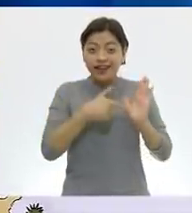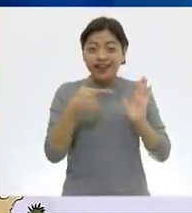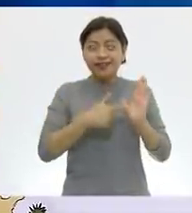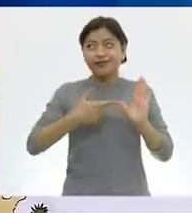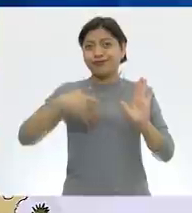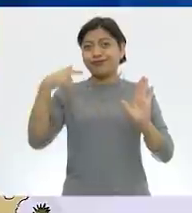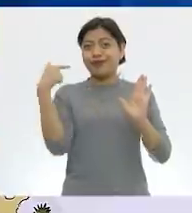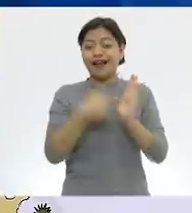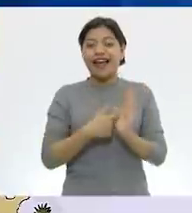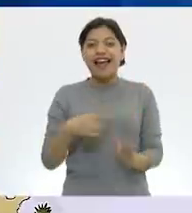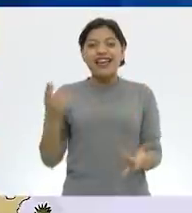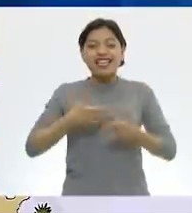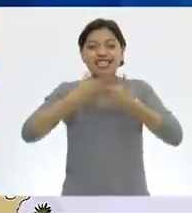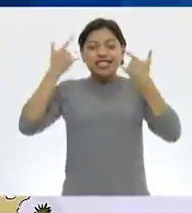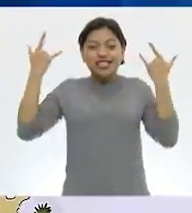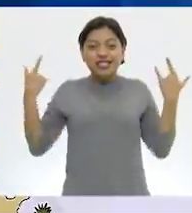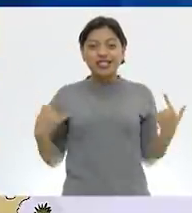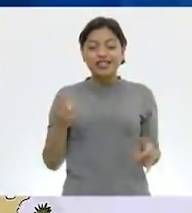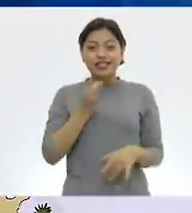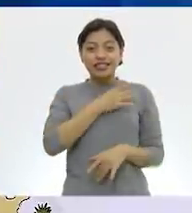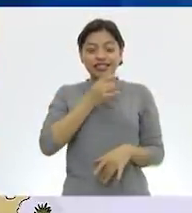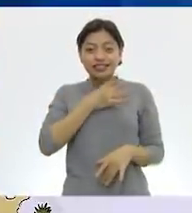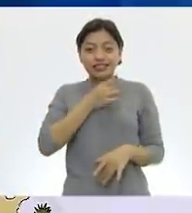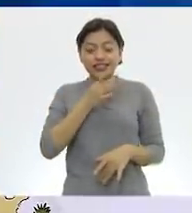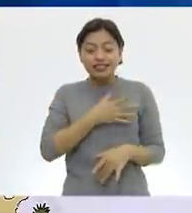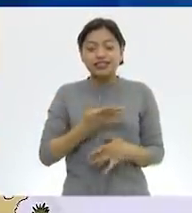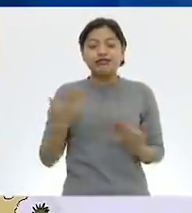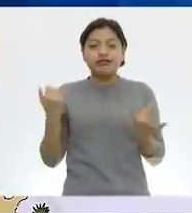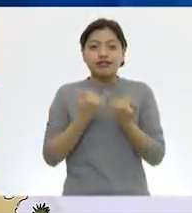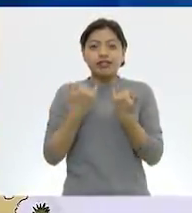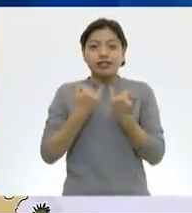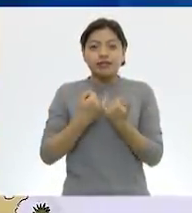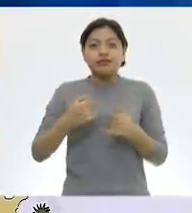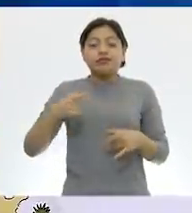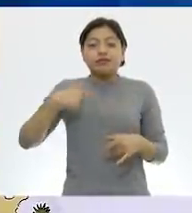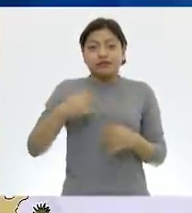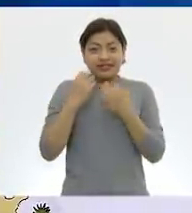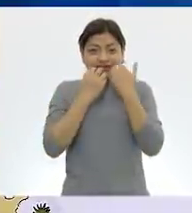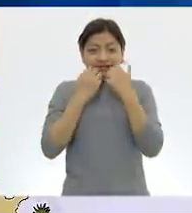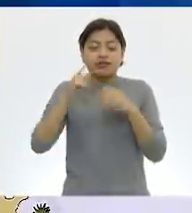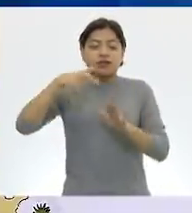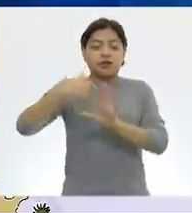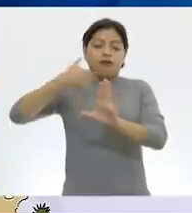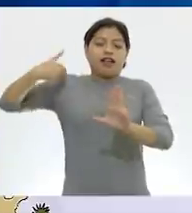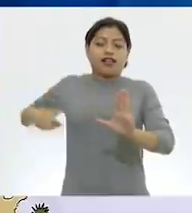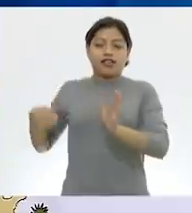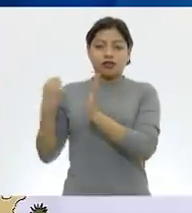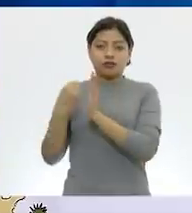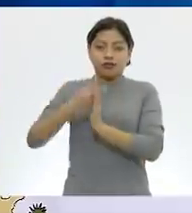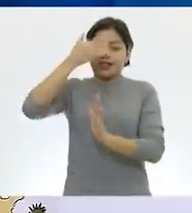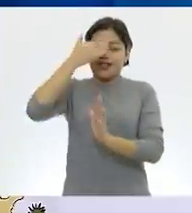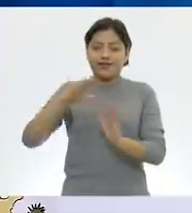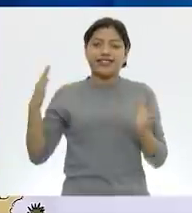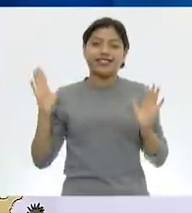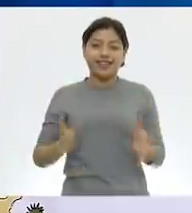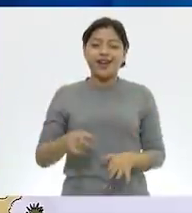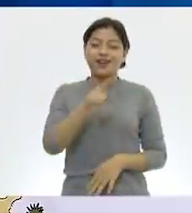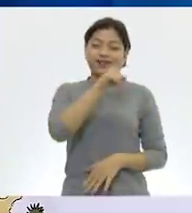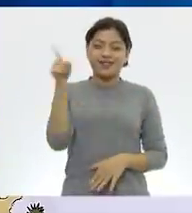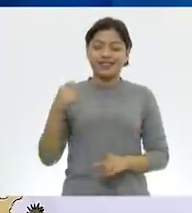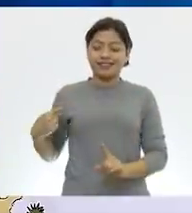sobre unos cuentos de terror y de misterio. Y yo supongo que al igual que en las clases anteriores, esta también será de su